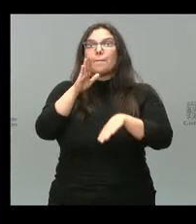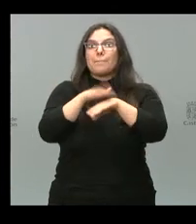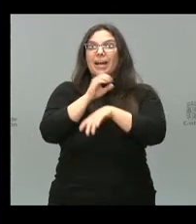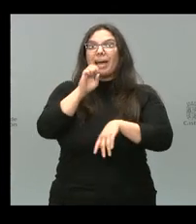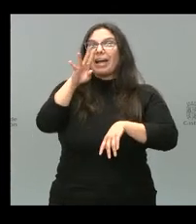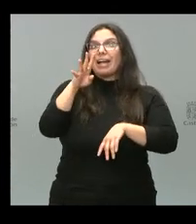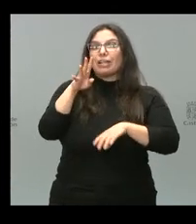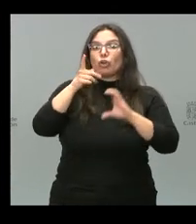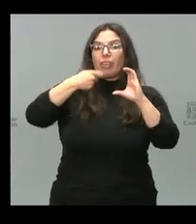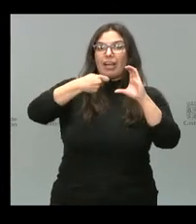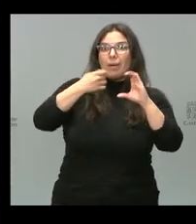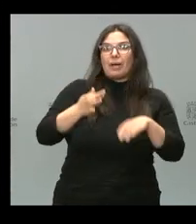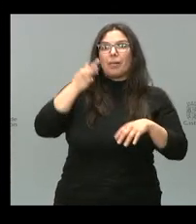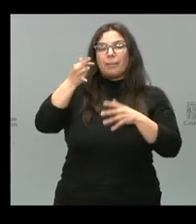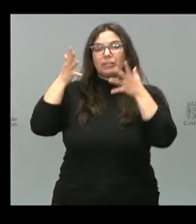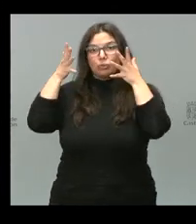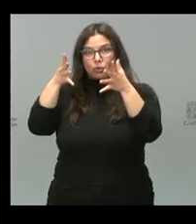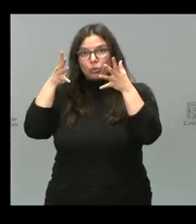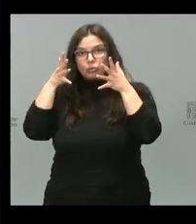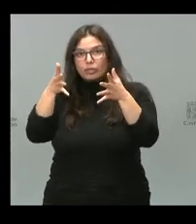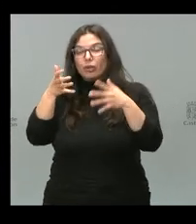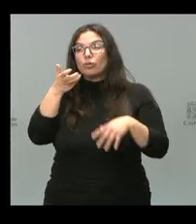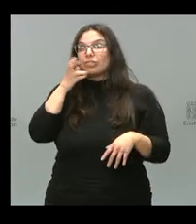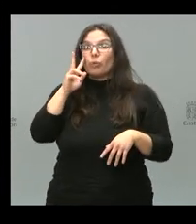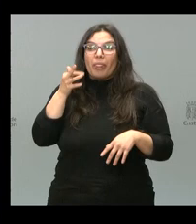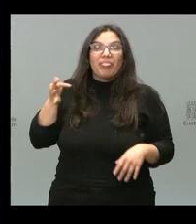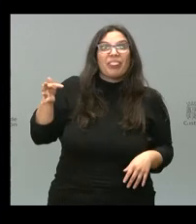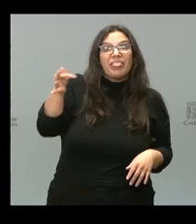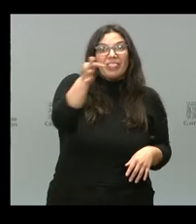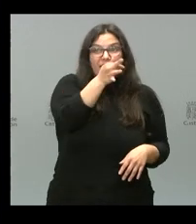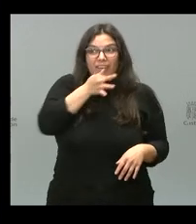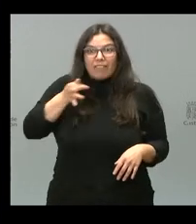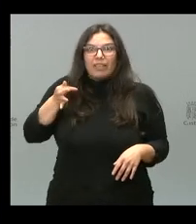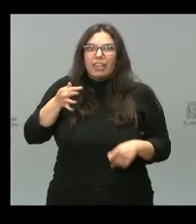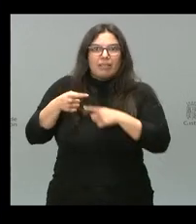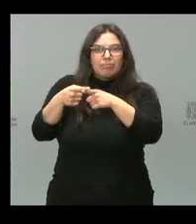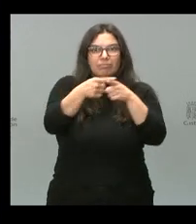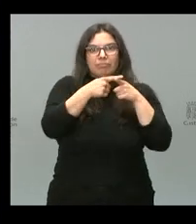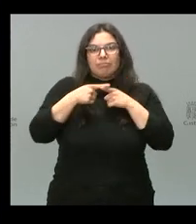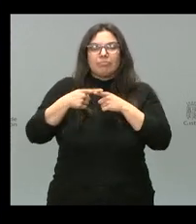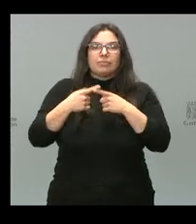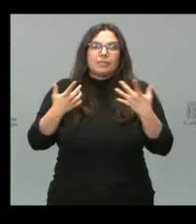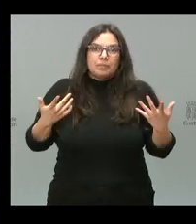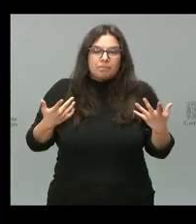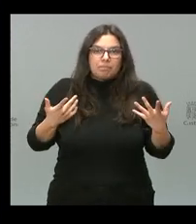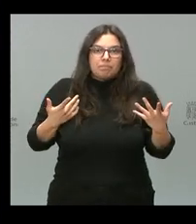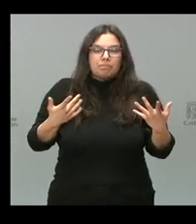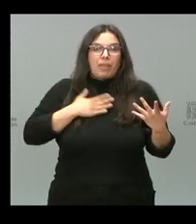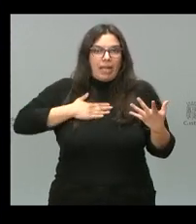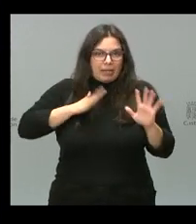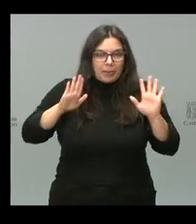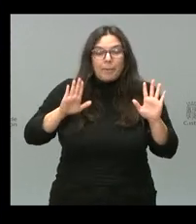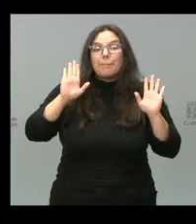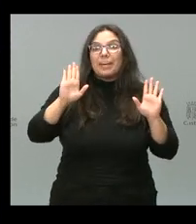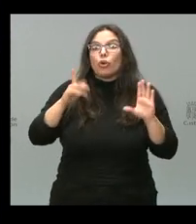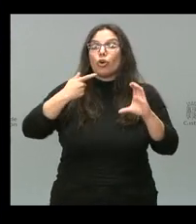cámaras y el consejo que si lo divides pues verás que la cantidad de hacer pero vamos que estamos encantados pero teniendo en cuenta que las